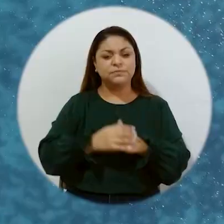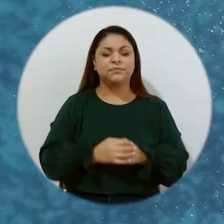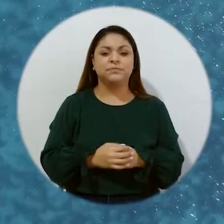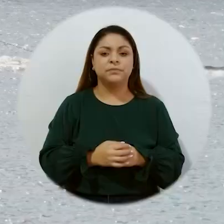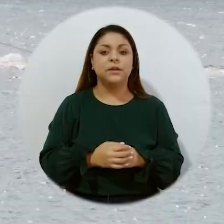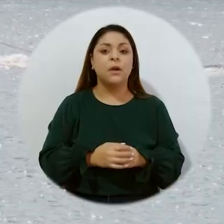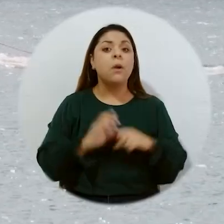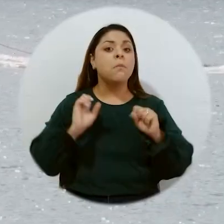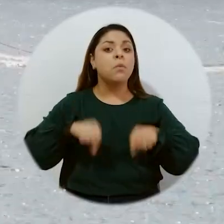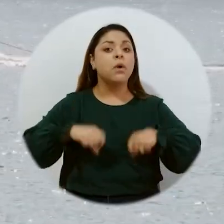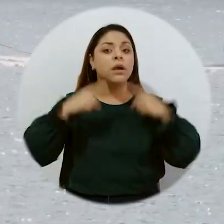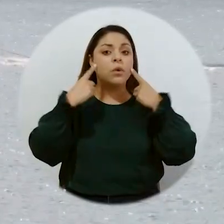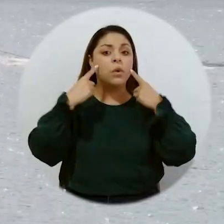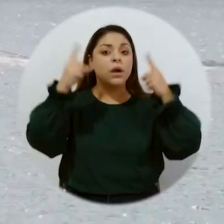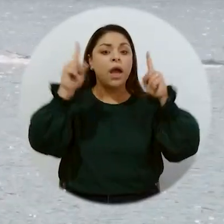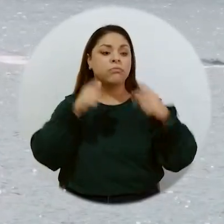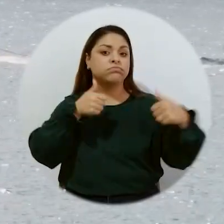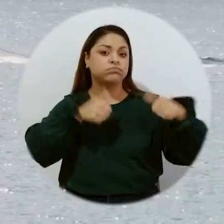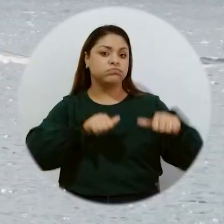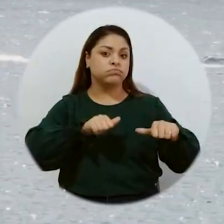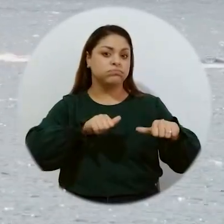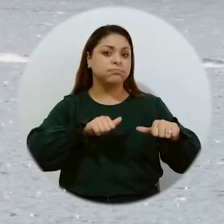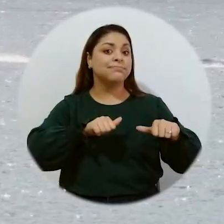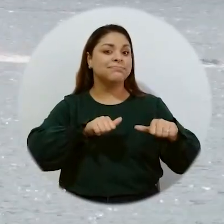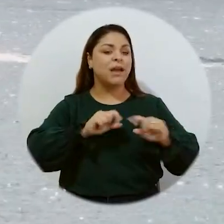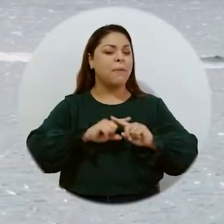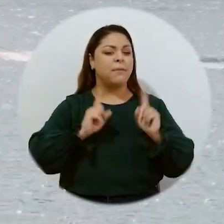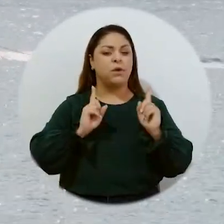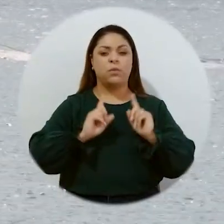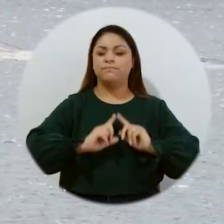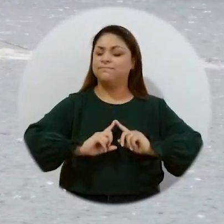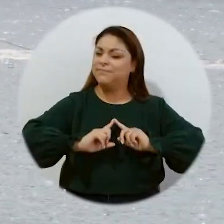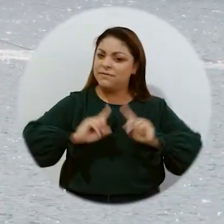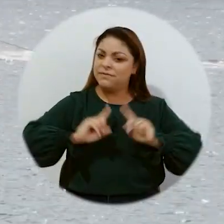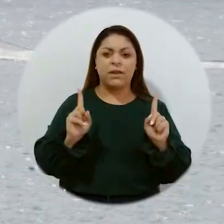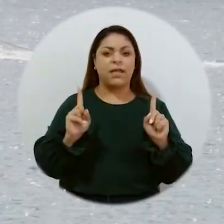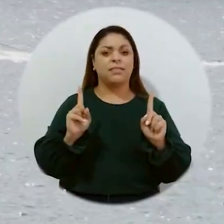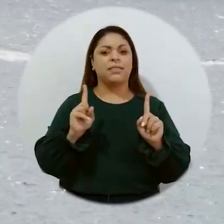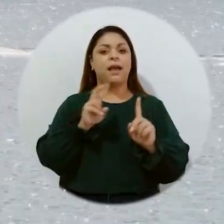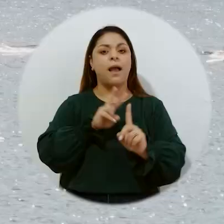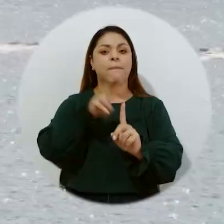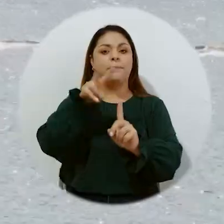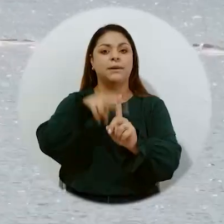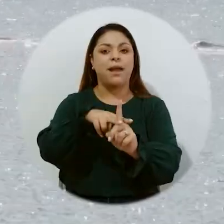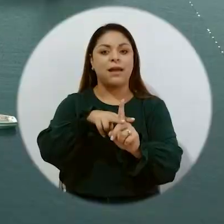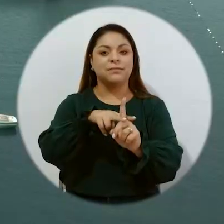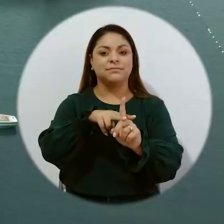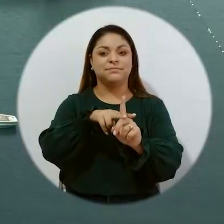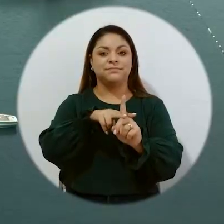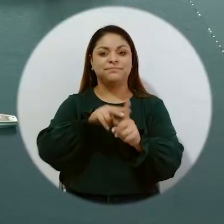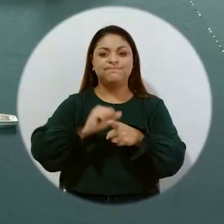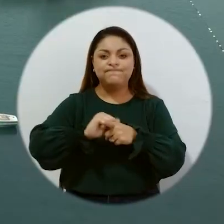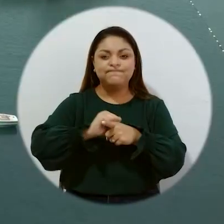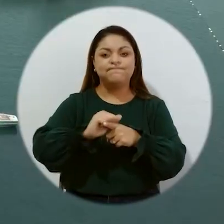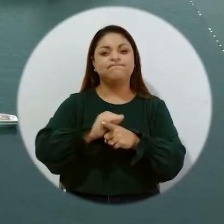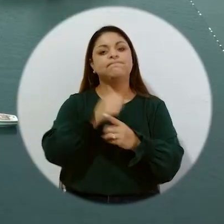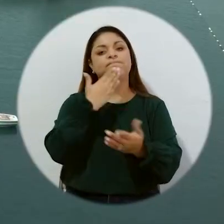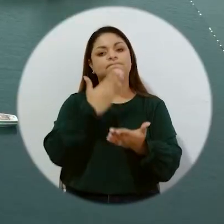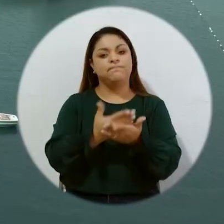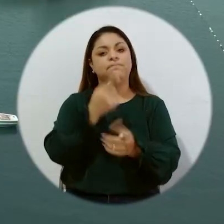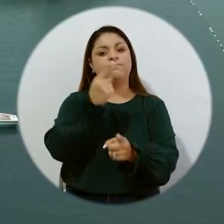es lograr estos acuerdos, pero otra cosa muy diferente es implementarlos de manera